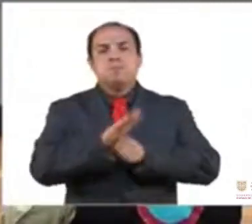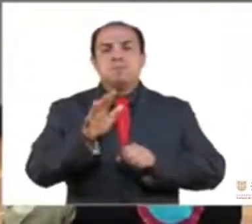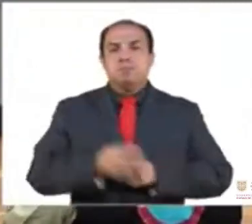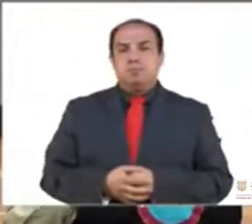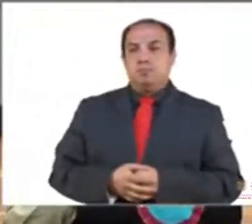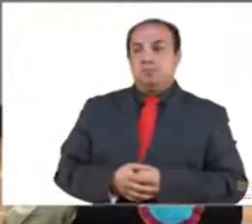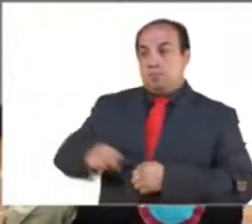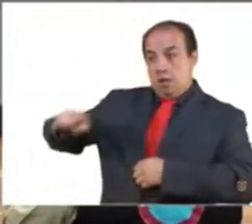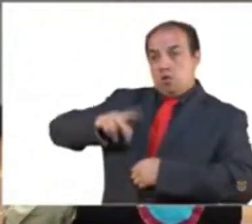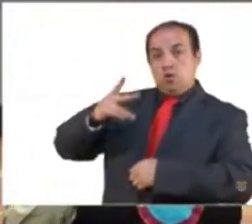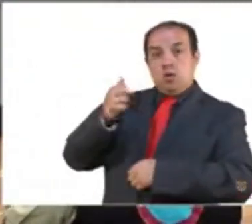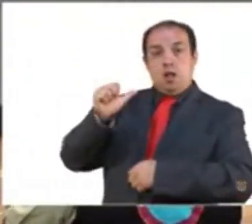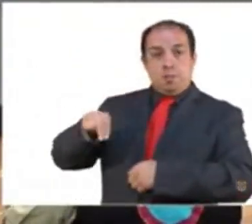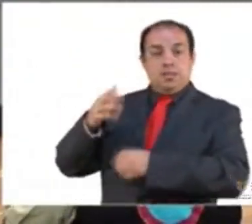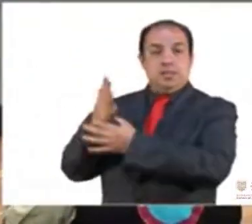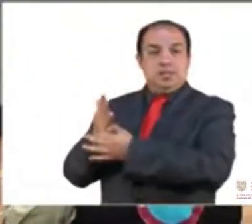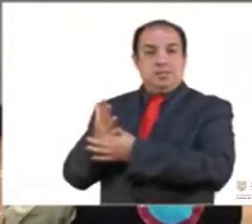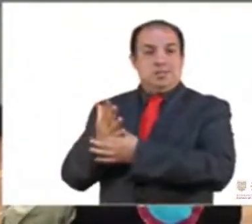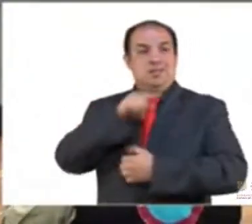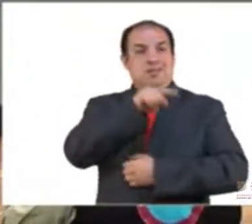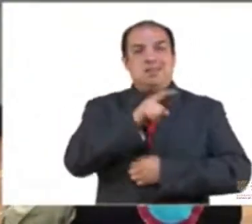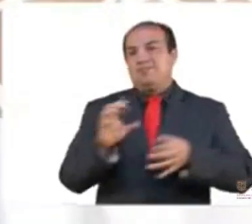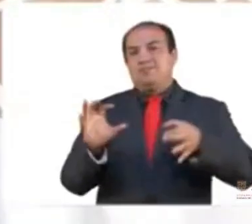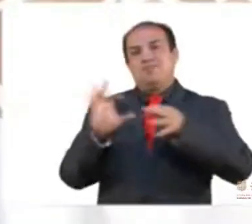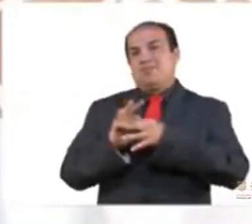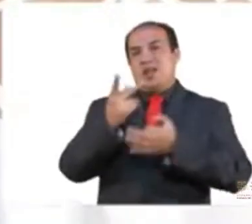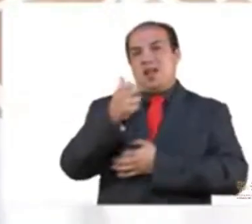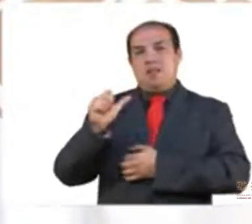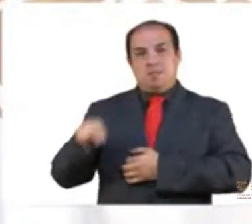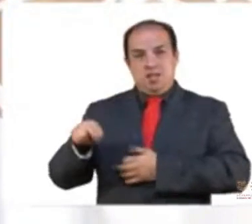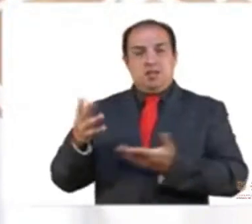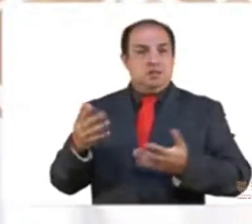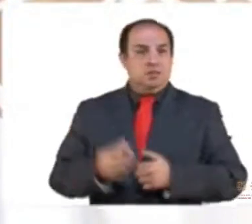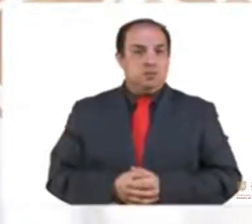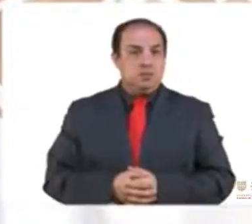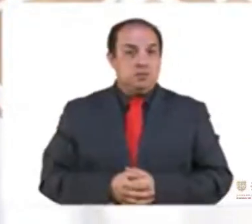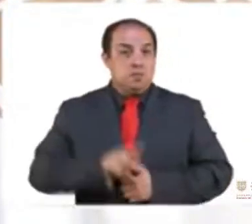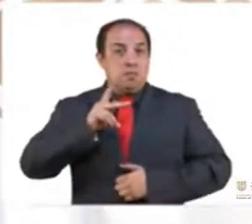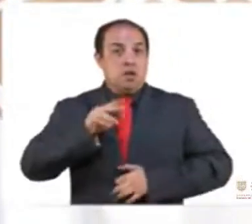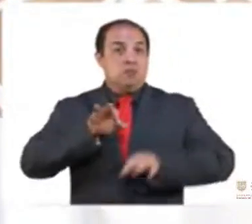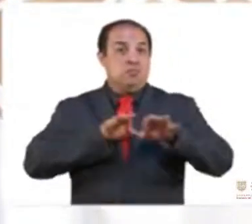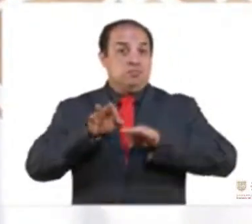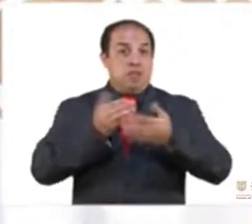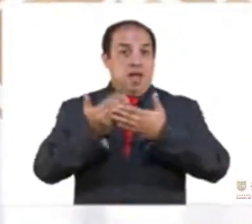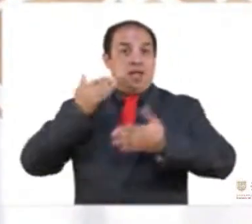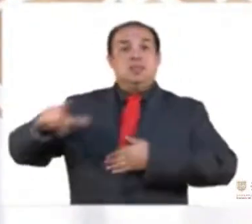A ver, ellos dicen que no está afiliado al PAN. Pues sí, pero trabajó en un